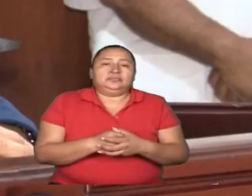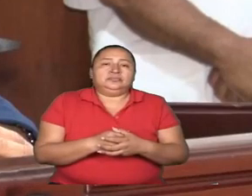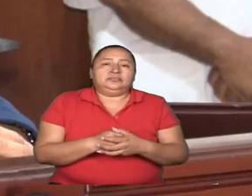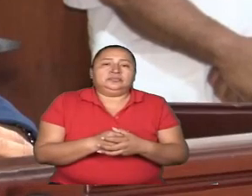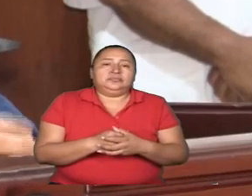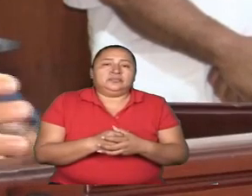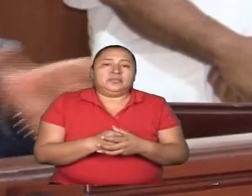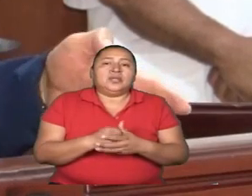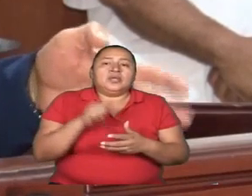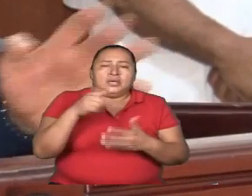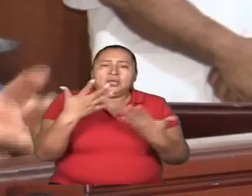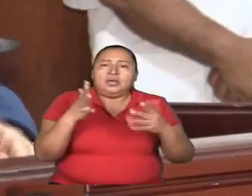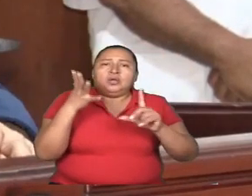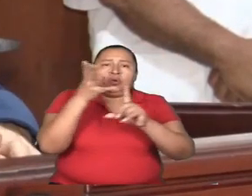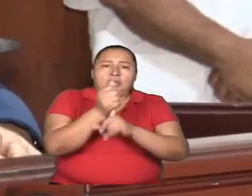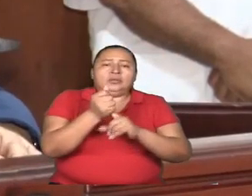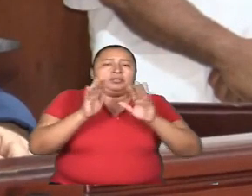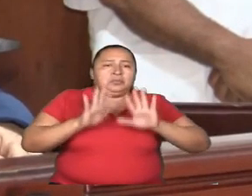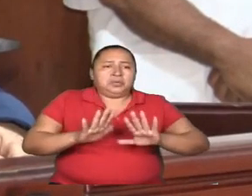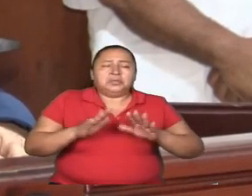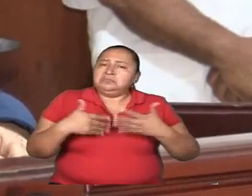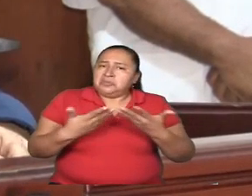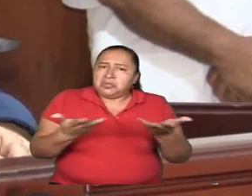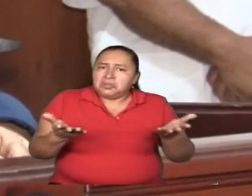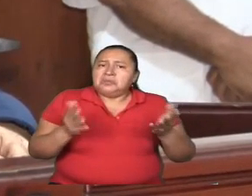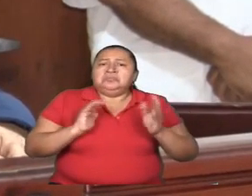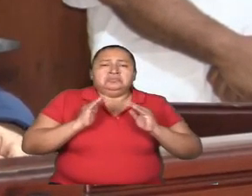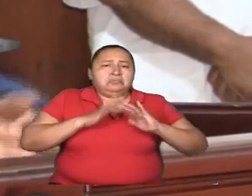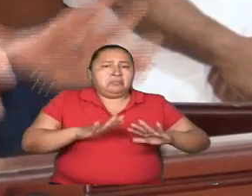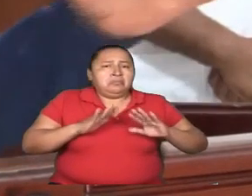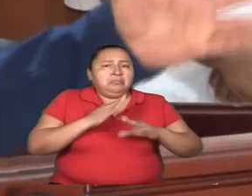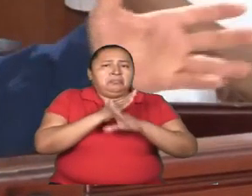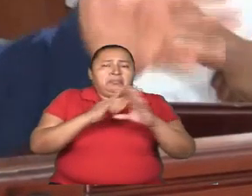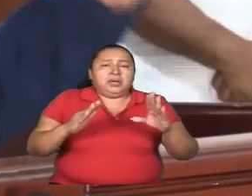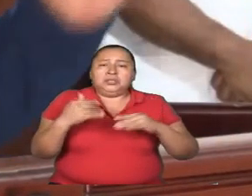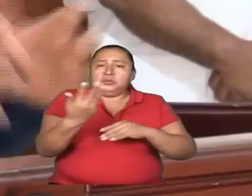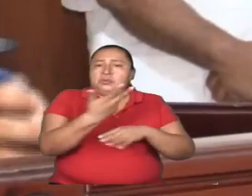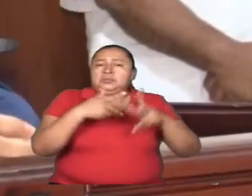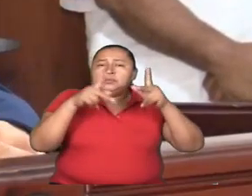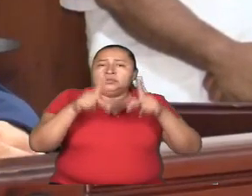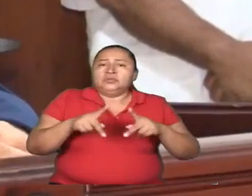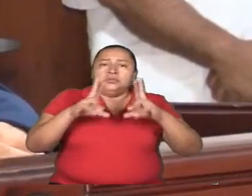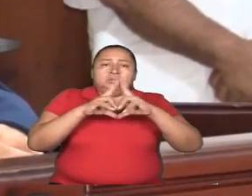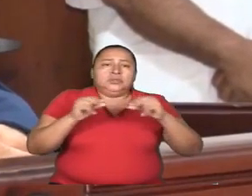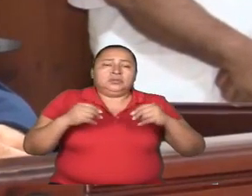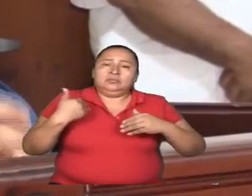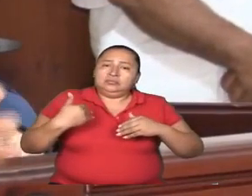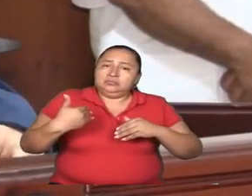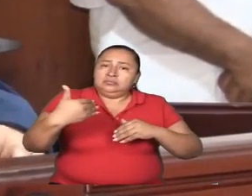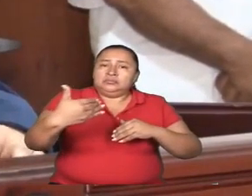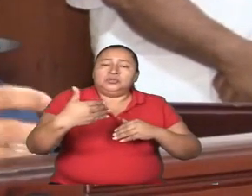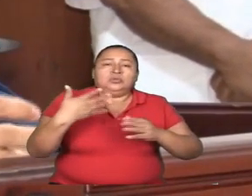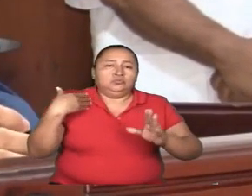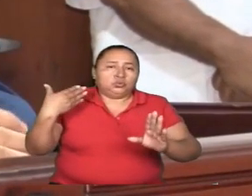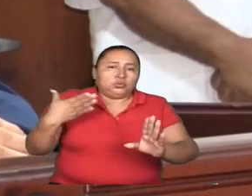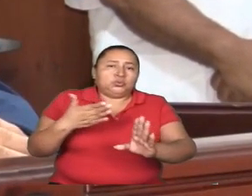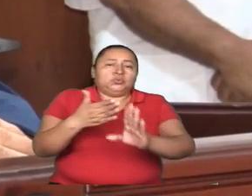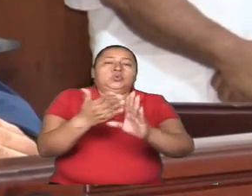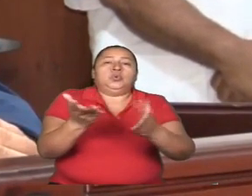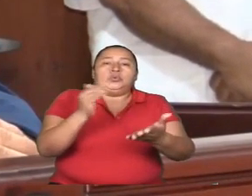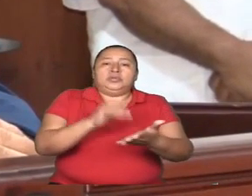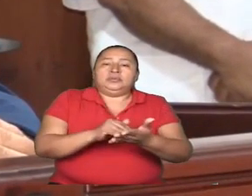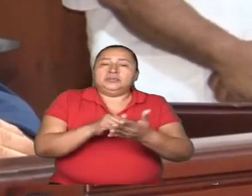que ha logrado que estemos aquí tranquilos, en paz, que todos los nicaragüenses vayamos enrumbándonos